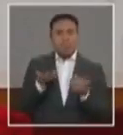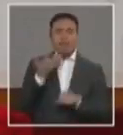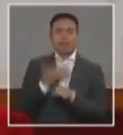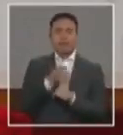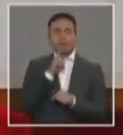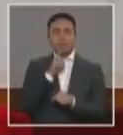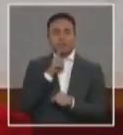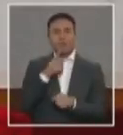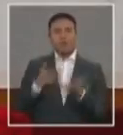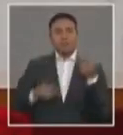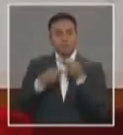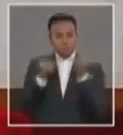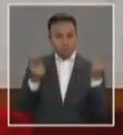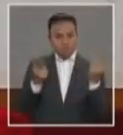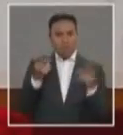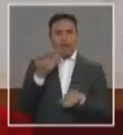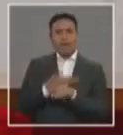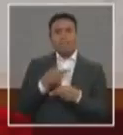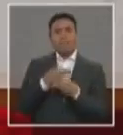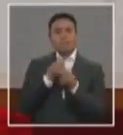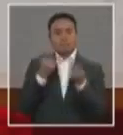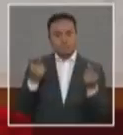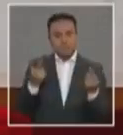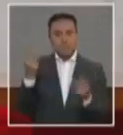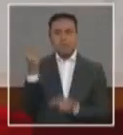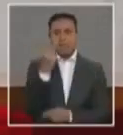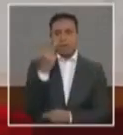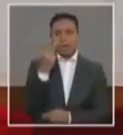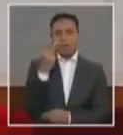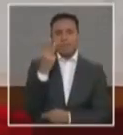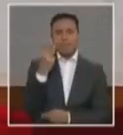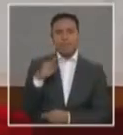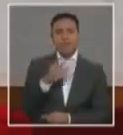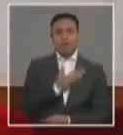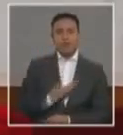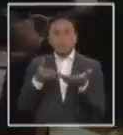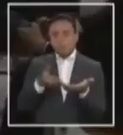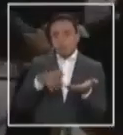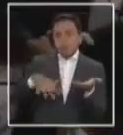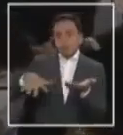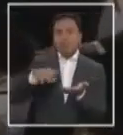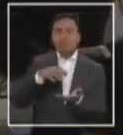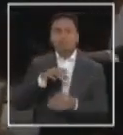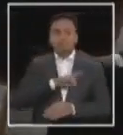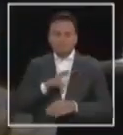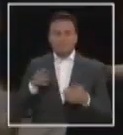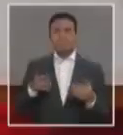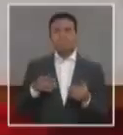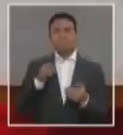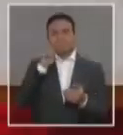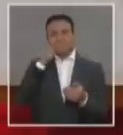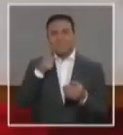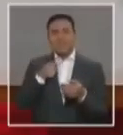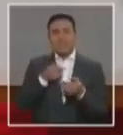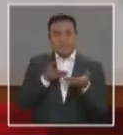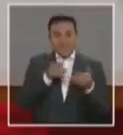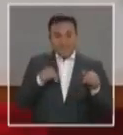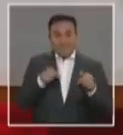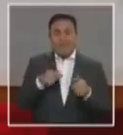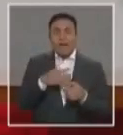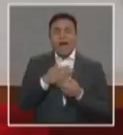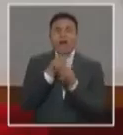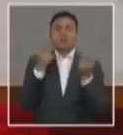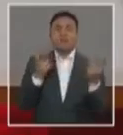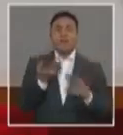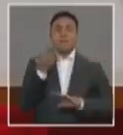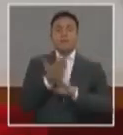cual ayer me llegó un documento en que de las 705 702 compromisos del gobierno hay un